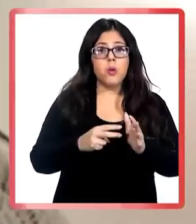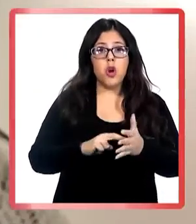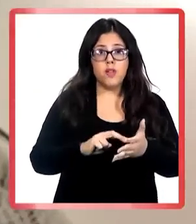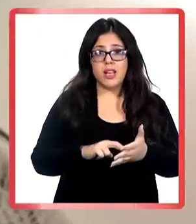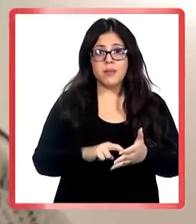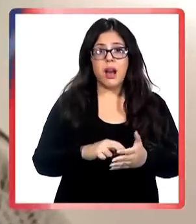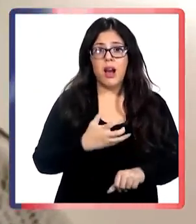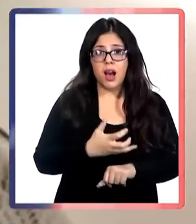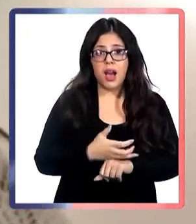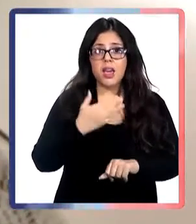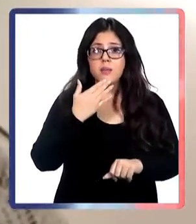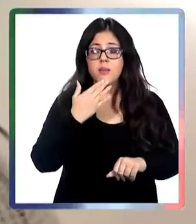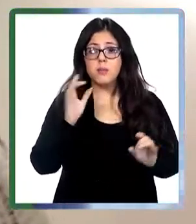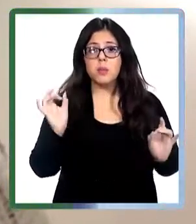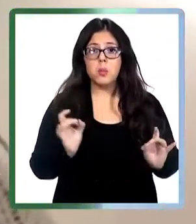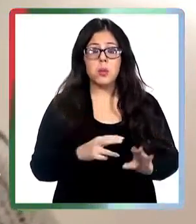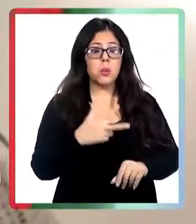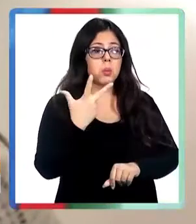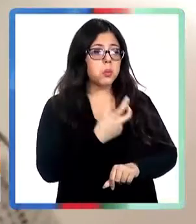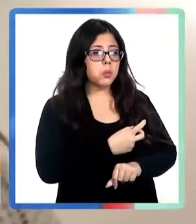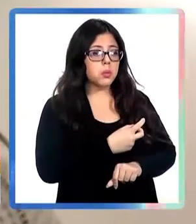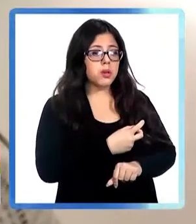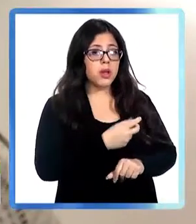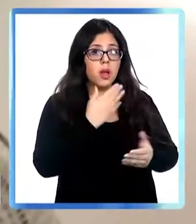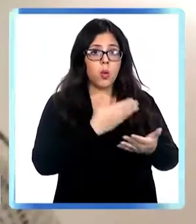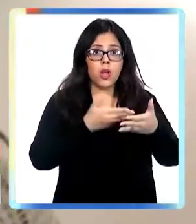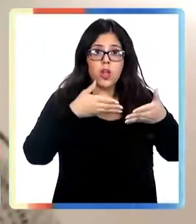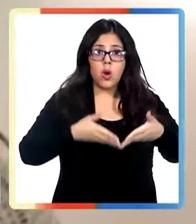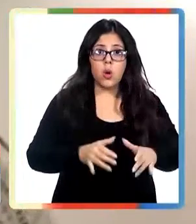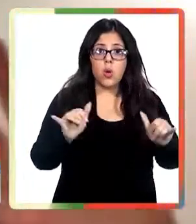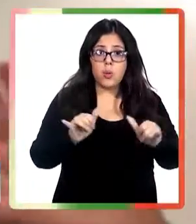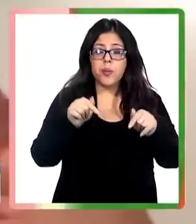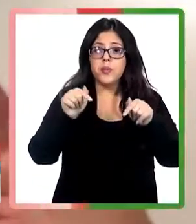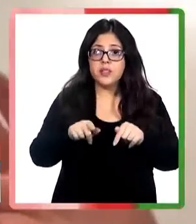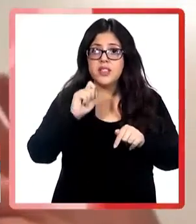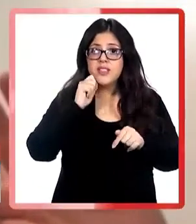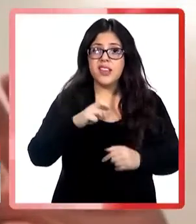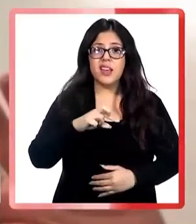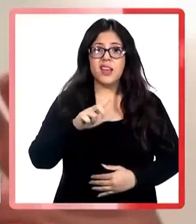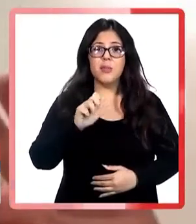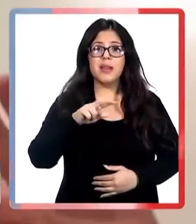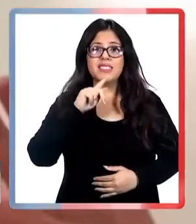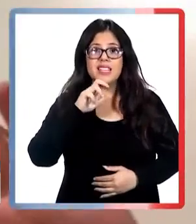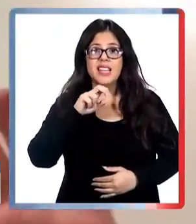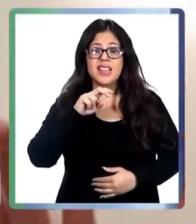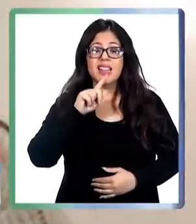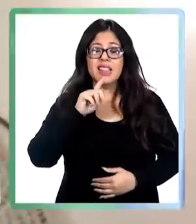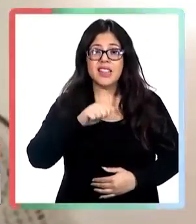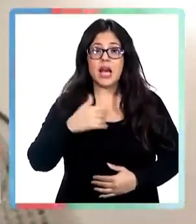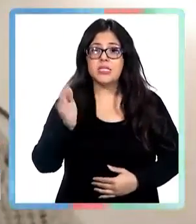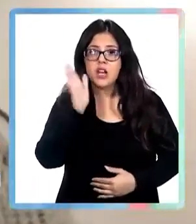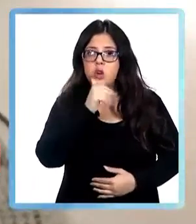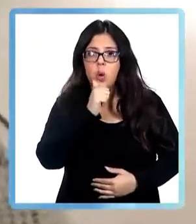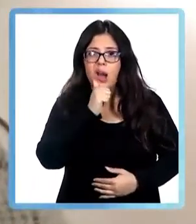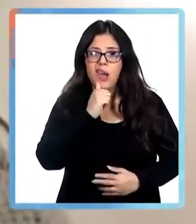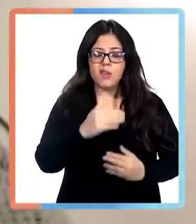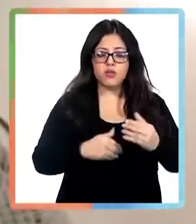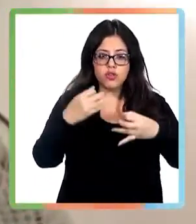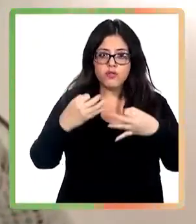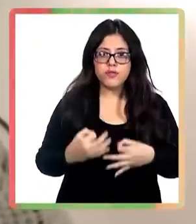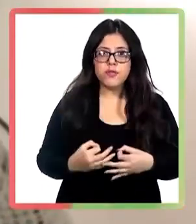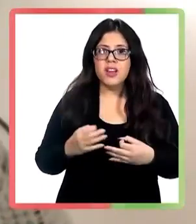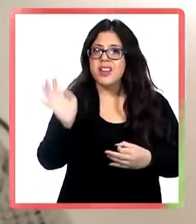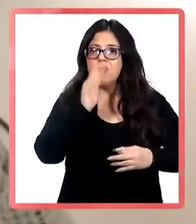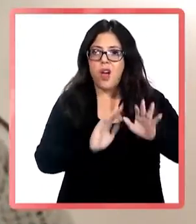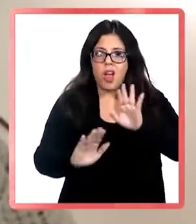es que tal vez estemos vacunando justo después de que el bebé nace, y ya allí la placenta no está cumpliendo su función. Ya ese bebé no va a recibir ese